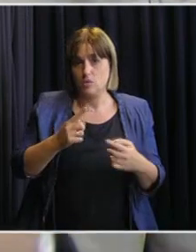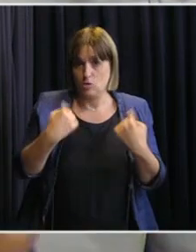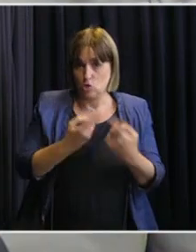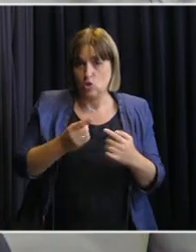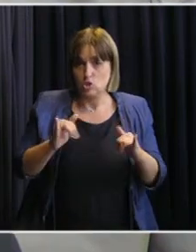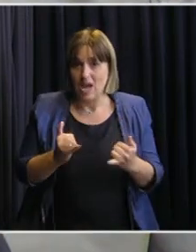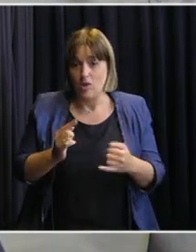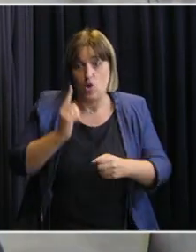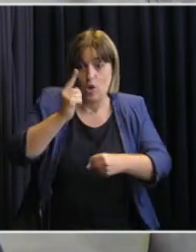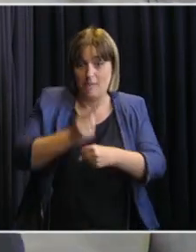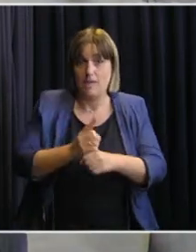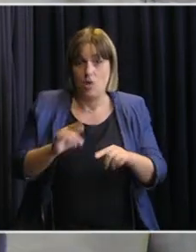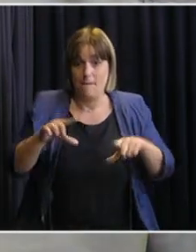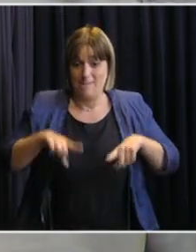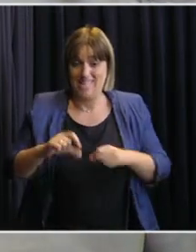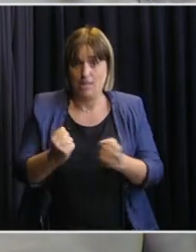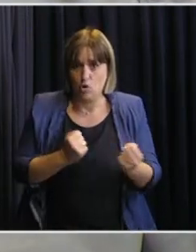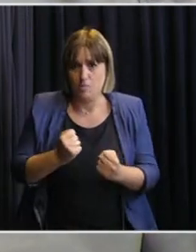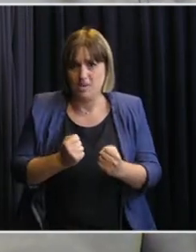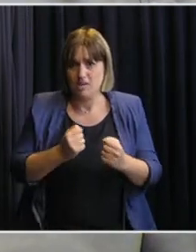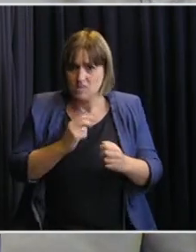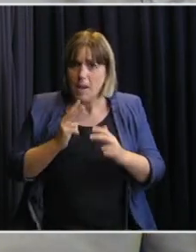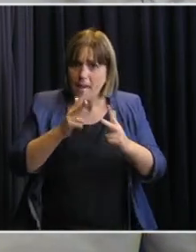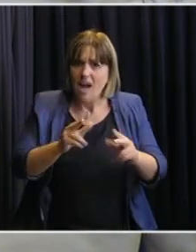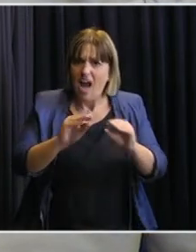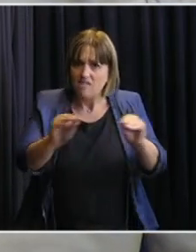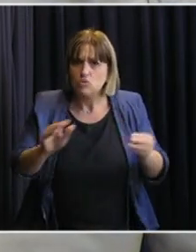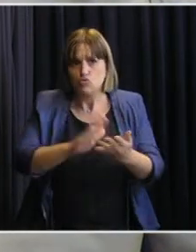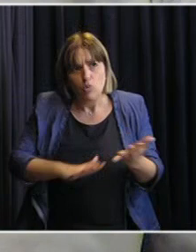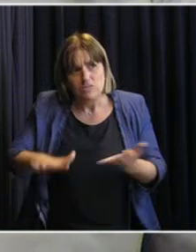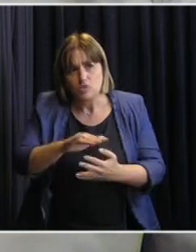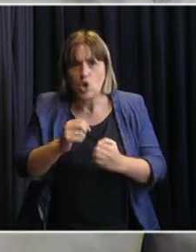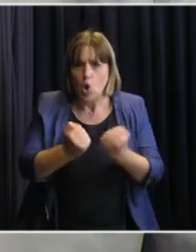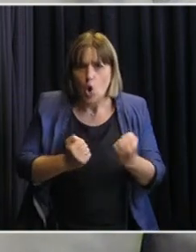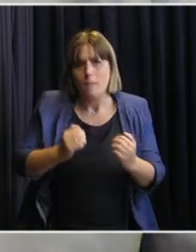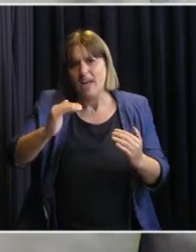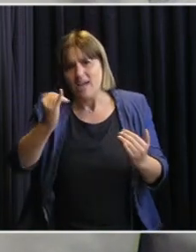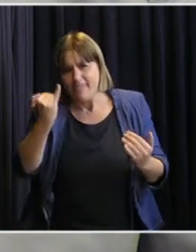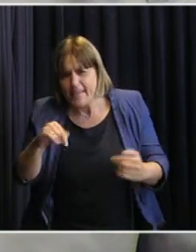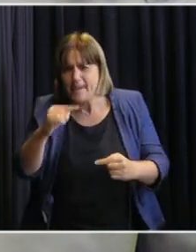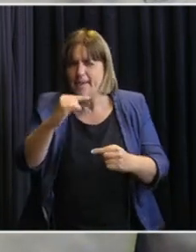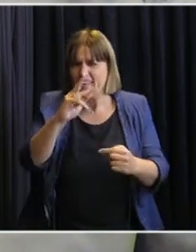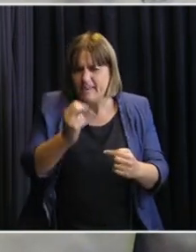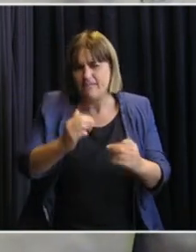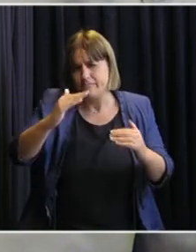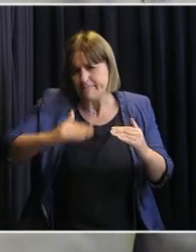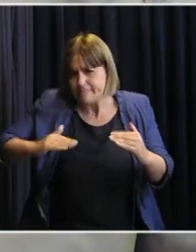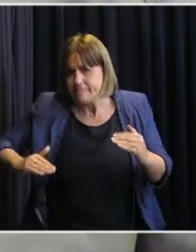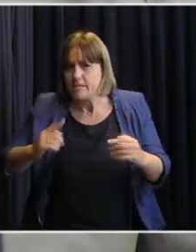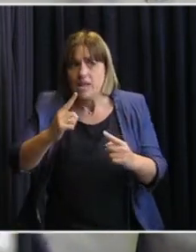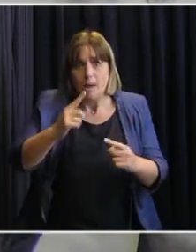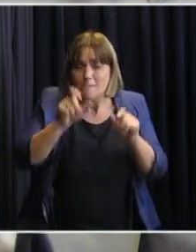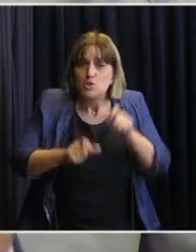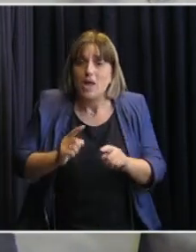renunciamos con las medidas que tienen que ser son muchos para la situación económica, preferimos focalizar en los más